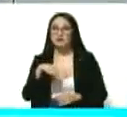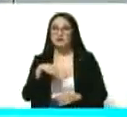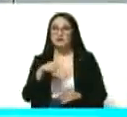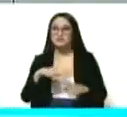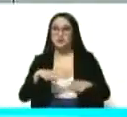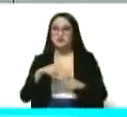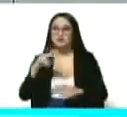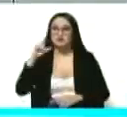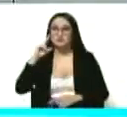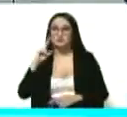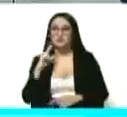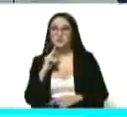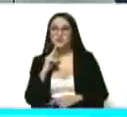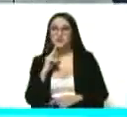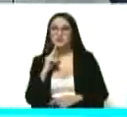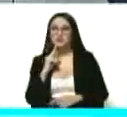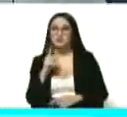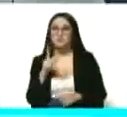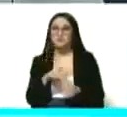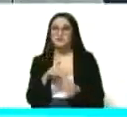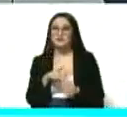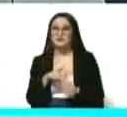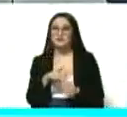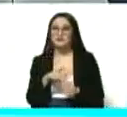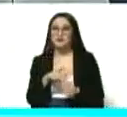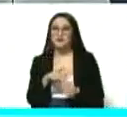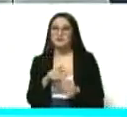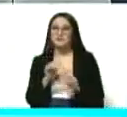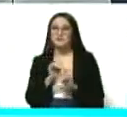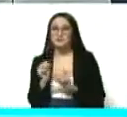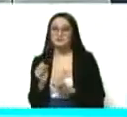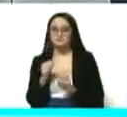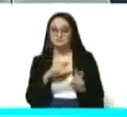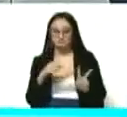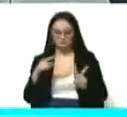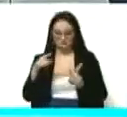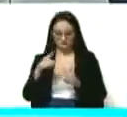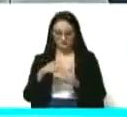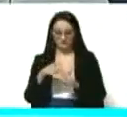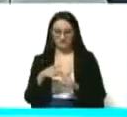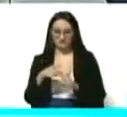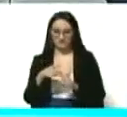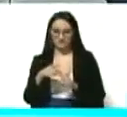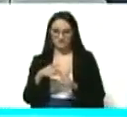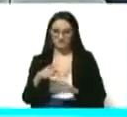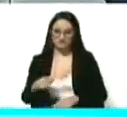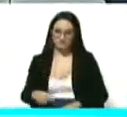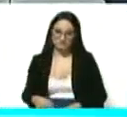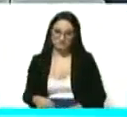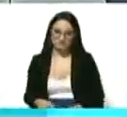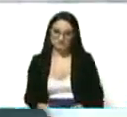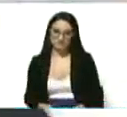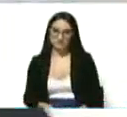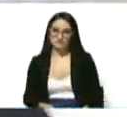Salón Simón Bolívar de PDVSA La Campiña, nosotros vamos entonces a retornar nuevamente el pase a los estudios.